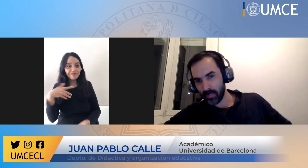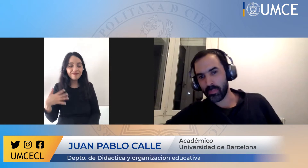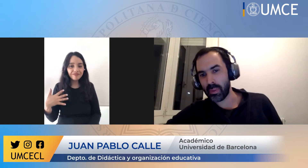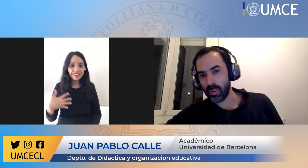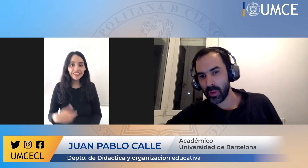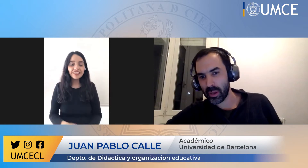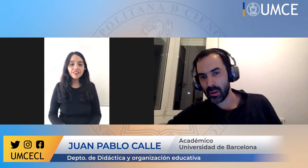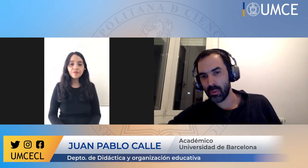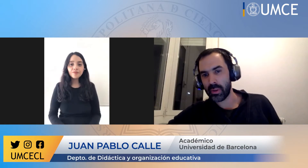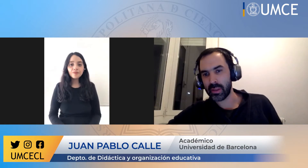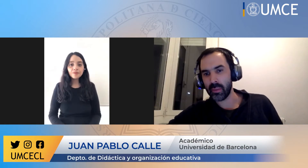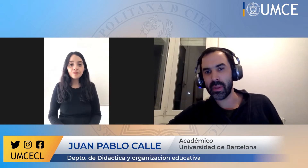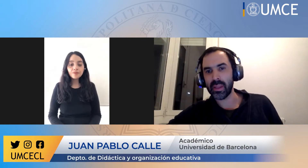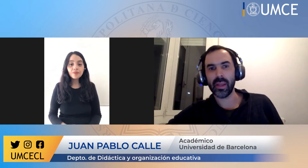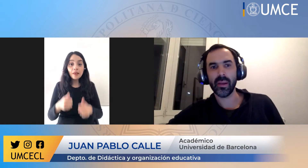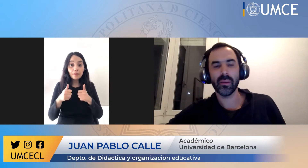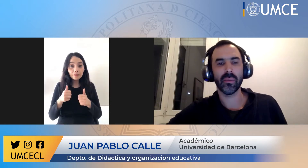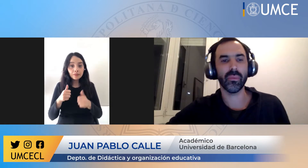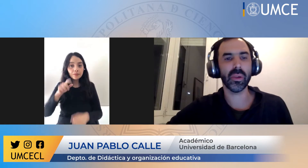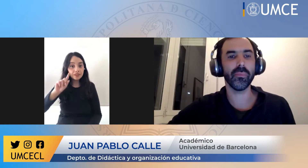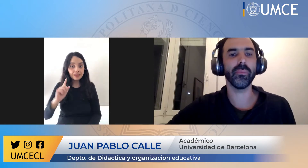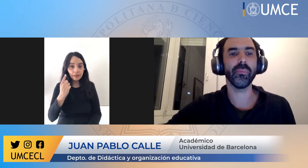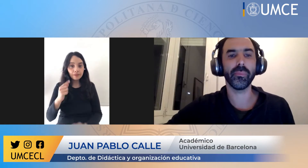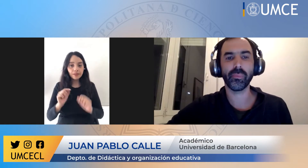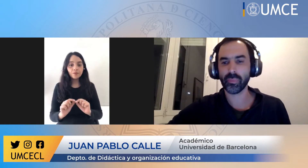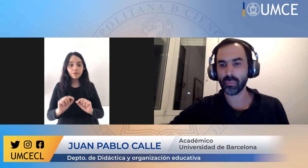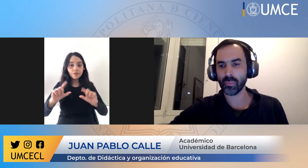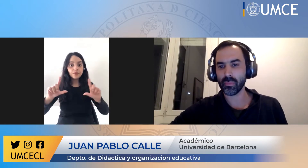Bien, primero voy a compartir pantalla.